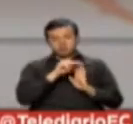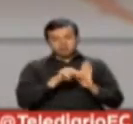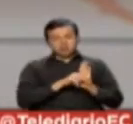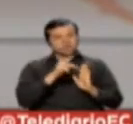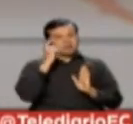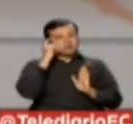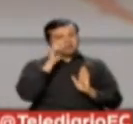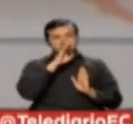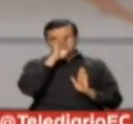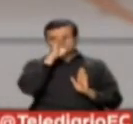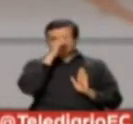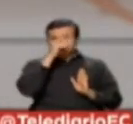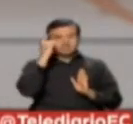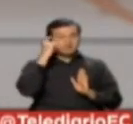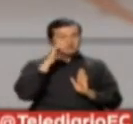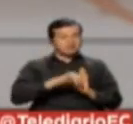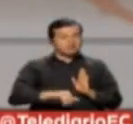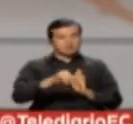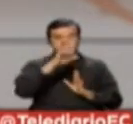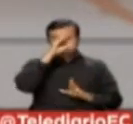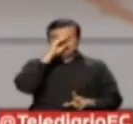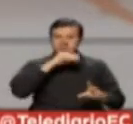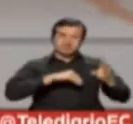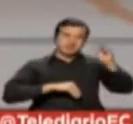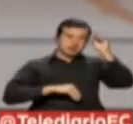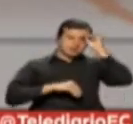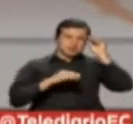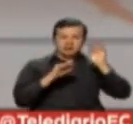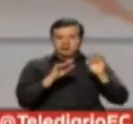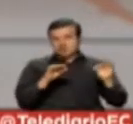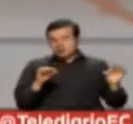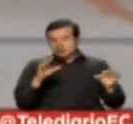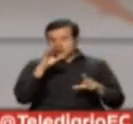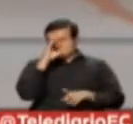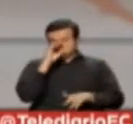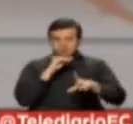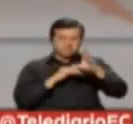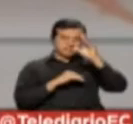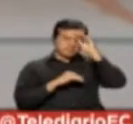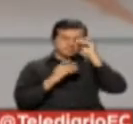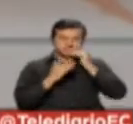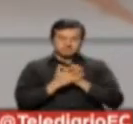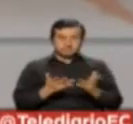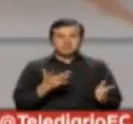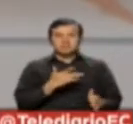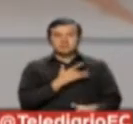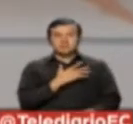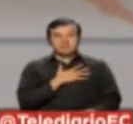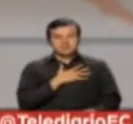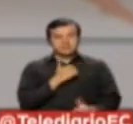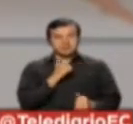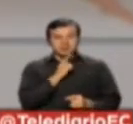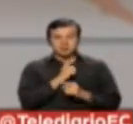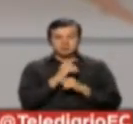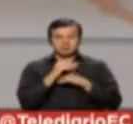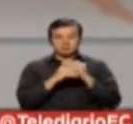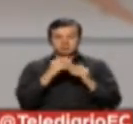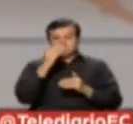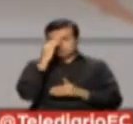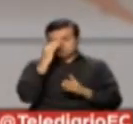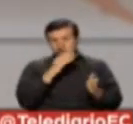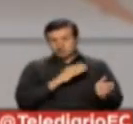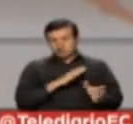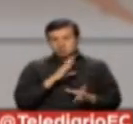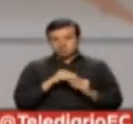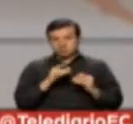pensadas para todos los porque se trata de aprendiz se trata de calidad en el aprendizaje se trata de sentirnos bien en el proceso educativo yo quisiera que eso